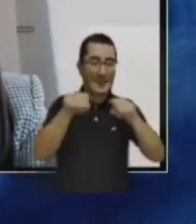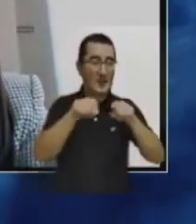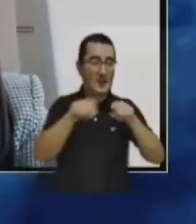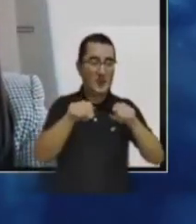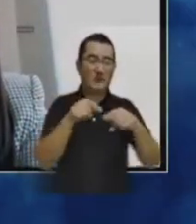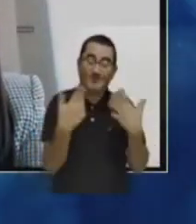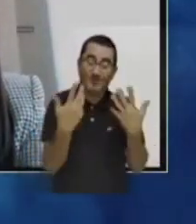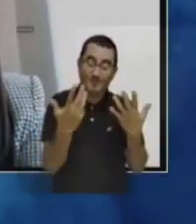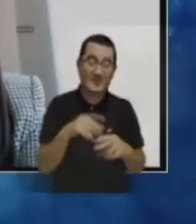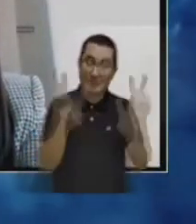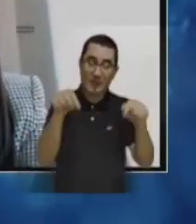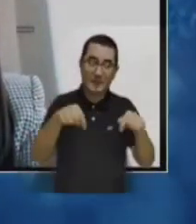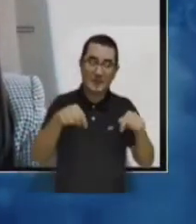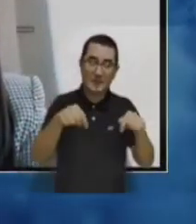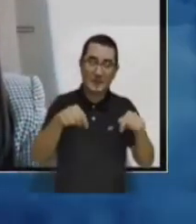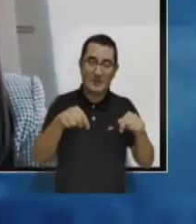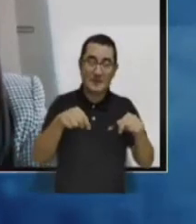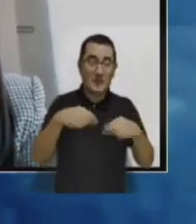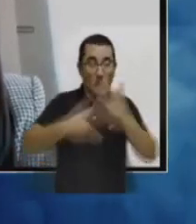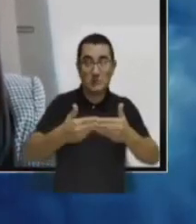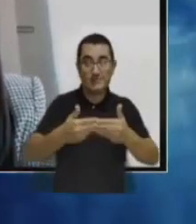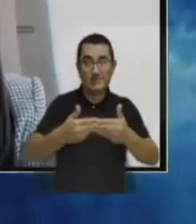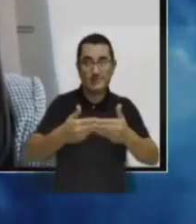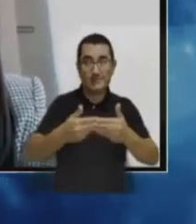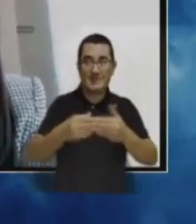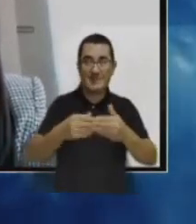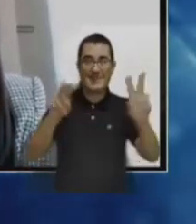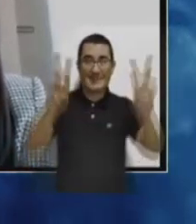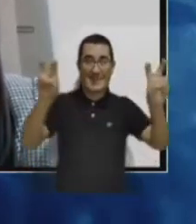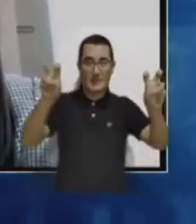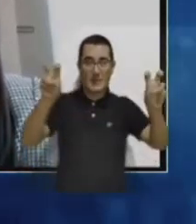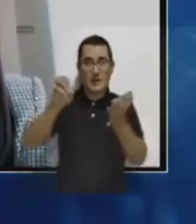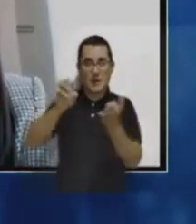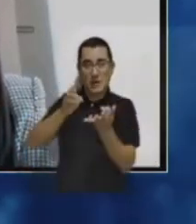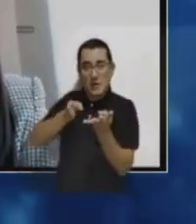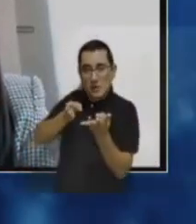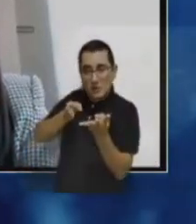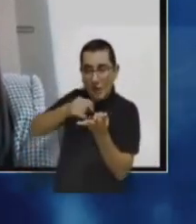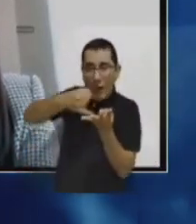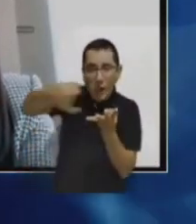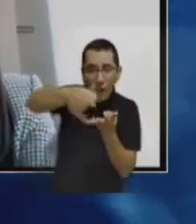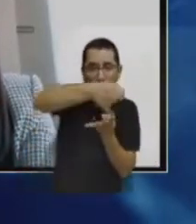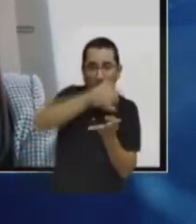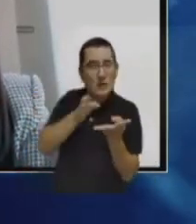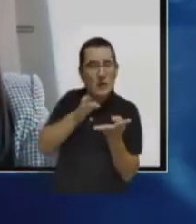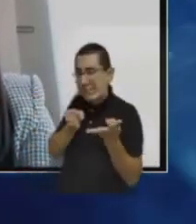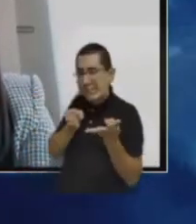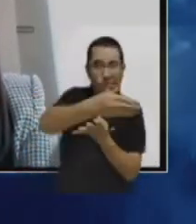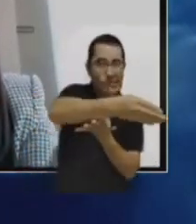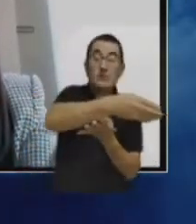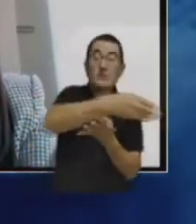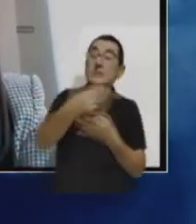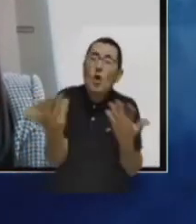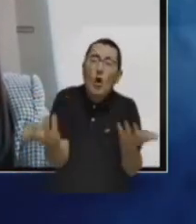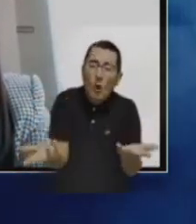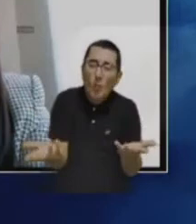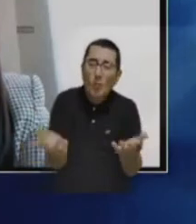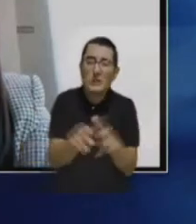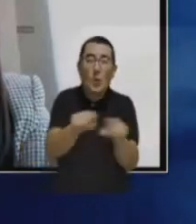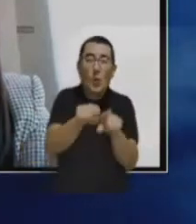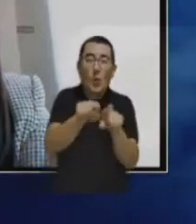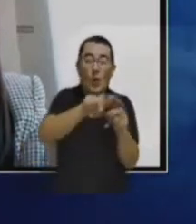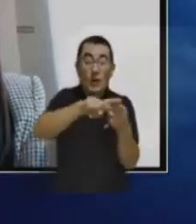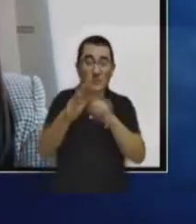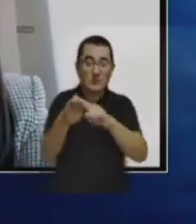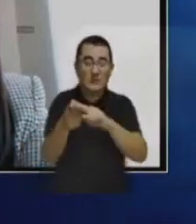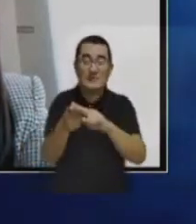día es transversal lo que habilita esta combinación de tecnologías. Entonces, yo creo que hay que ser muy concretos y es